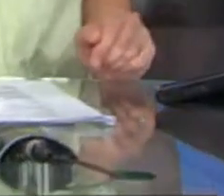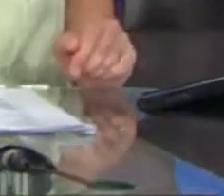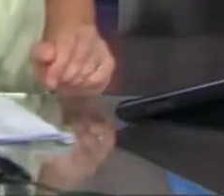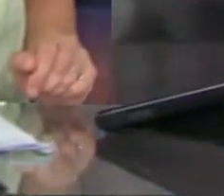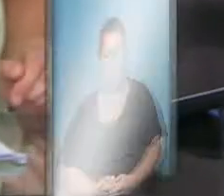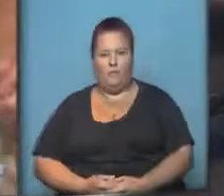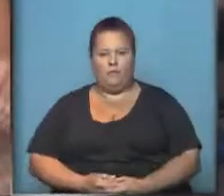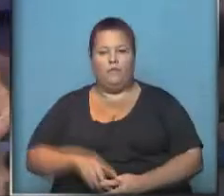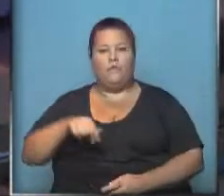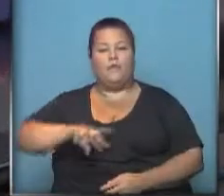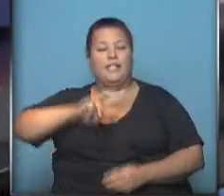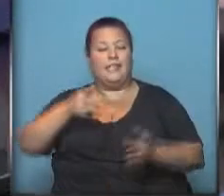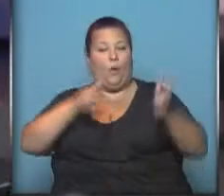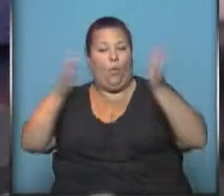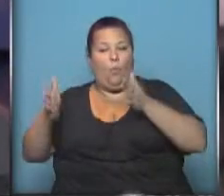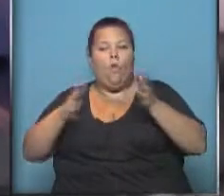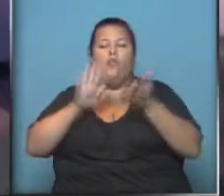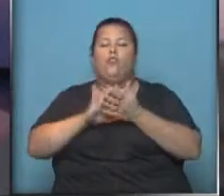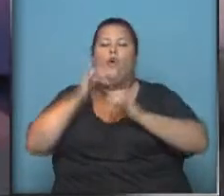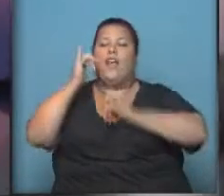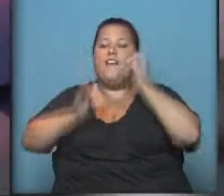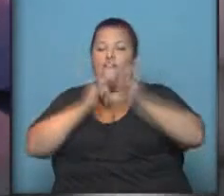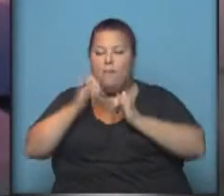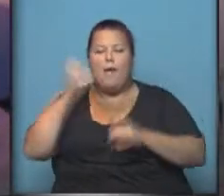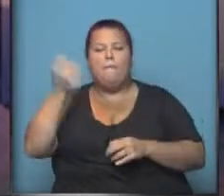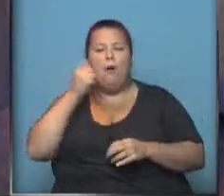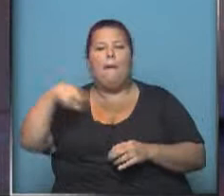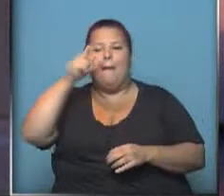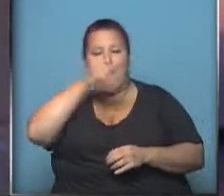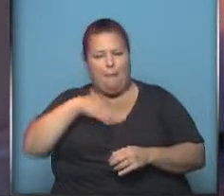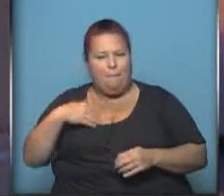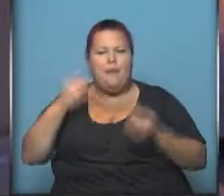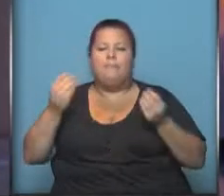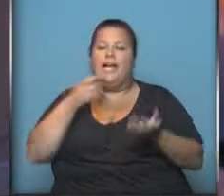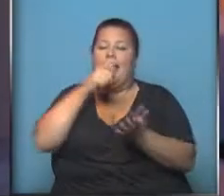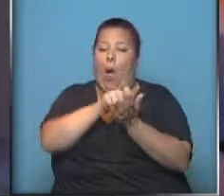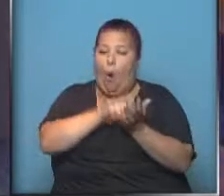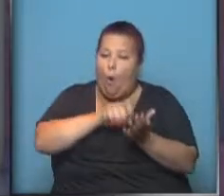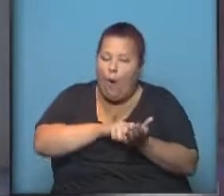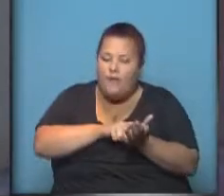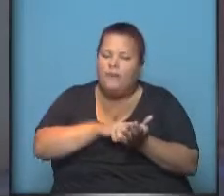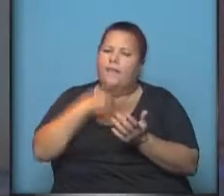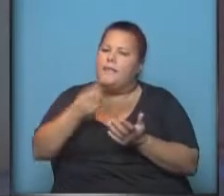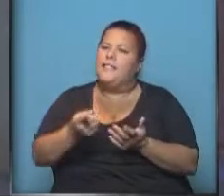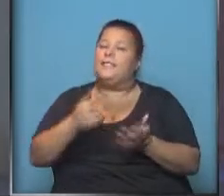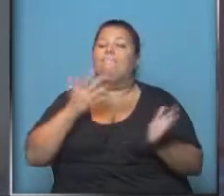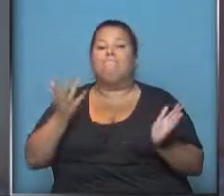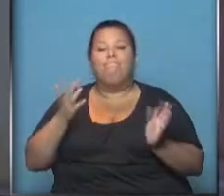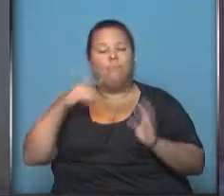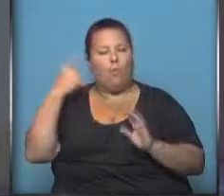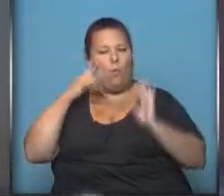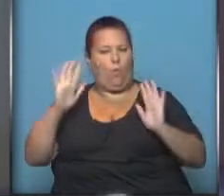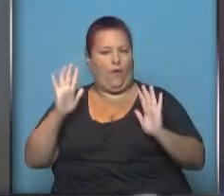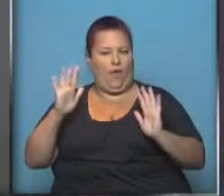y comenzamos este segundo bloque de visión 7 con una información importante para los padres porque una encuesta reveló un dato que alarma